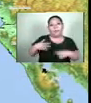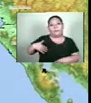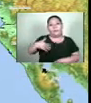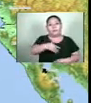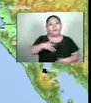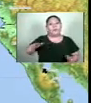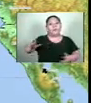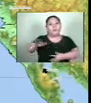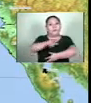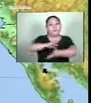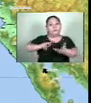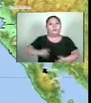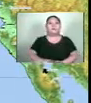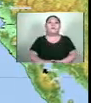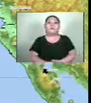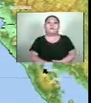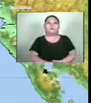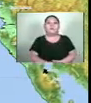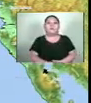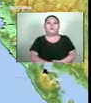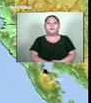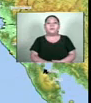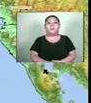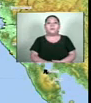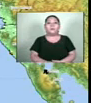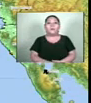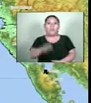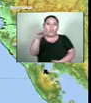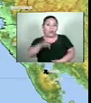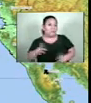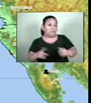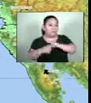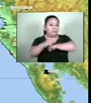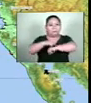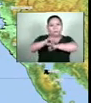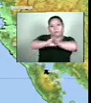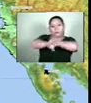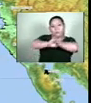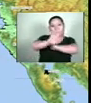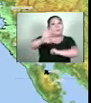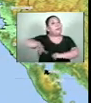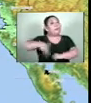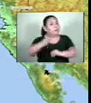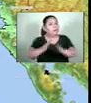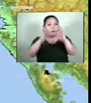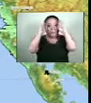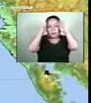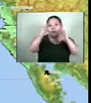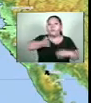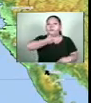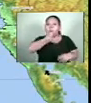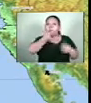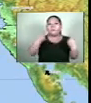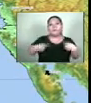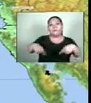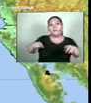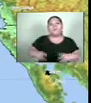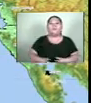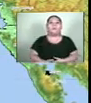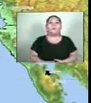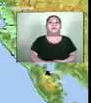Ambiente y Recursos Naturales. Hacemos una pausa y ya regresamos con más información en Noticiero Hechos.